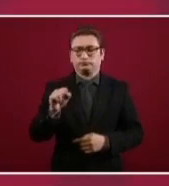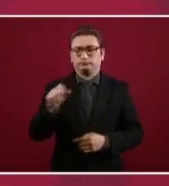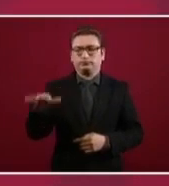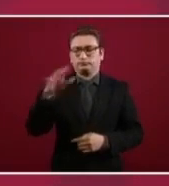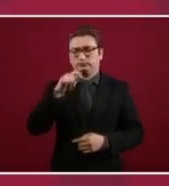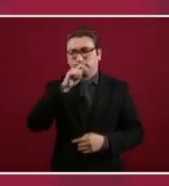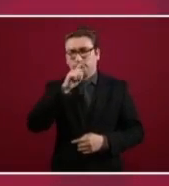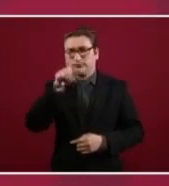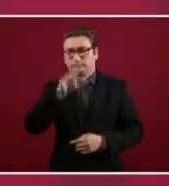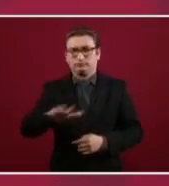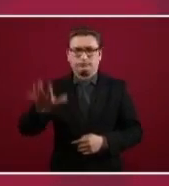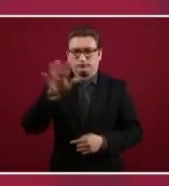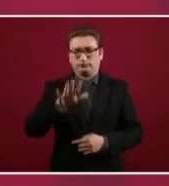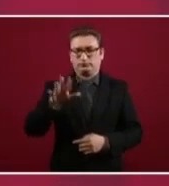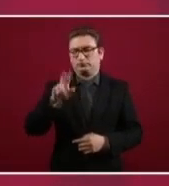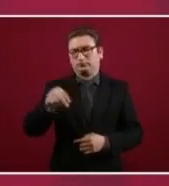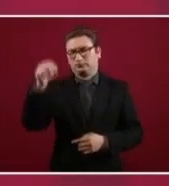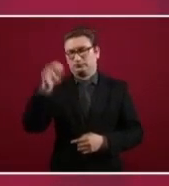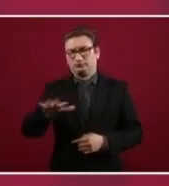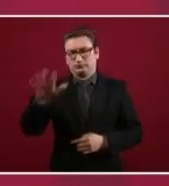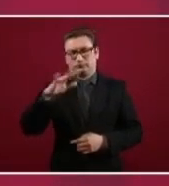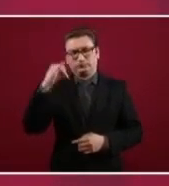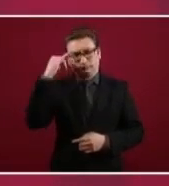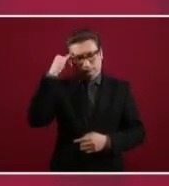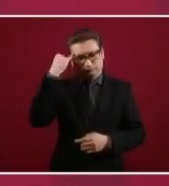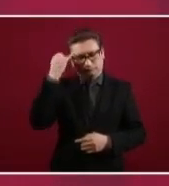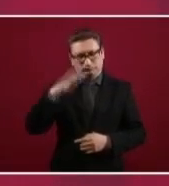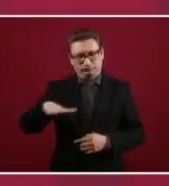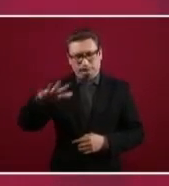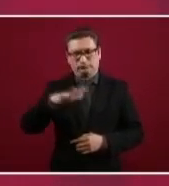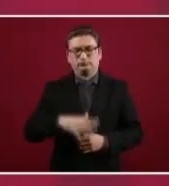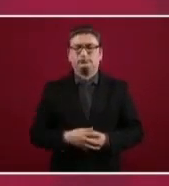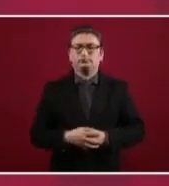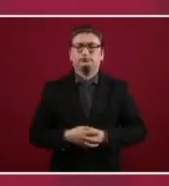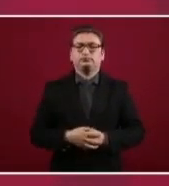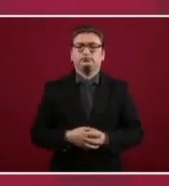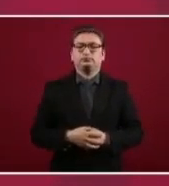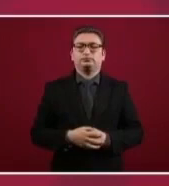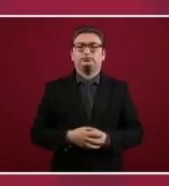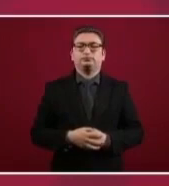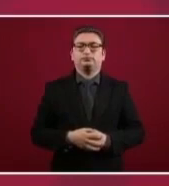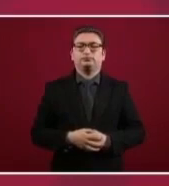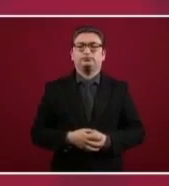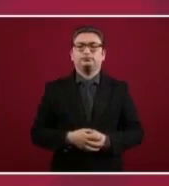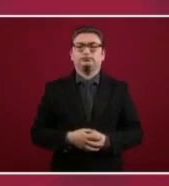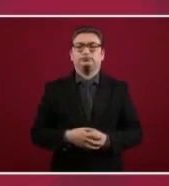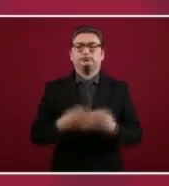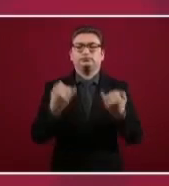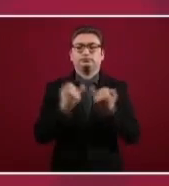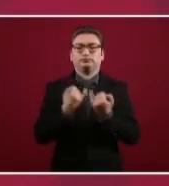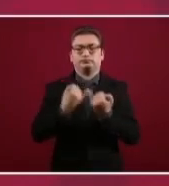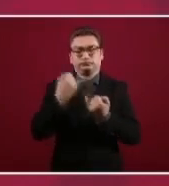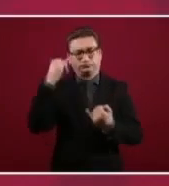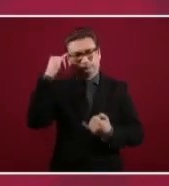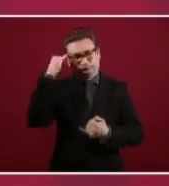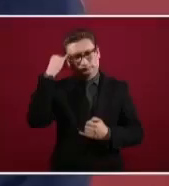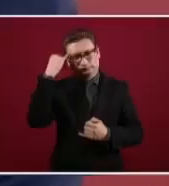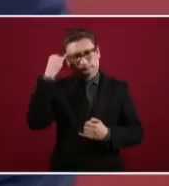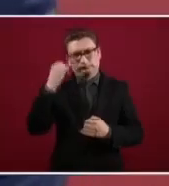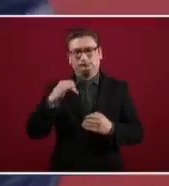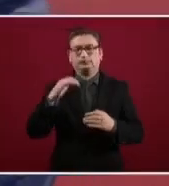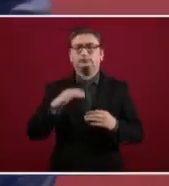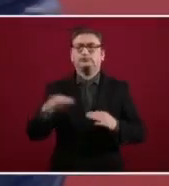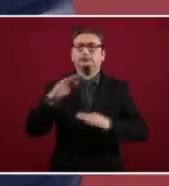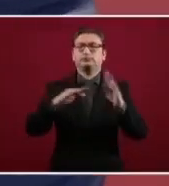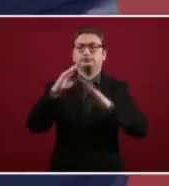al norte de jalisco y vamos a la zona indígena vamos a la sierra